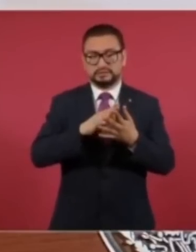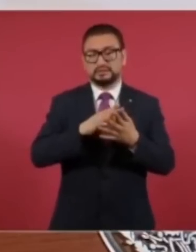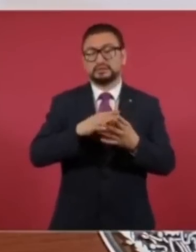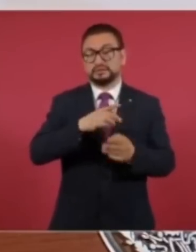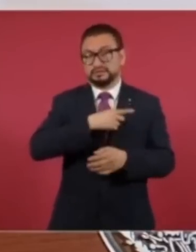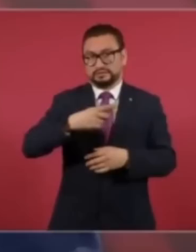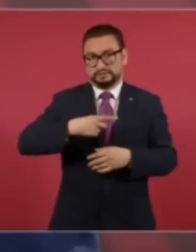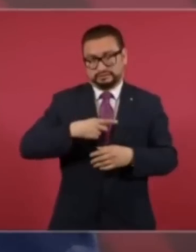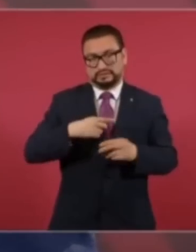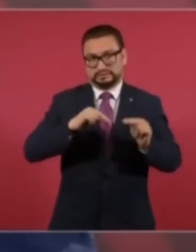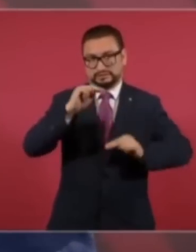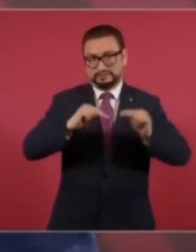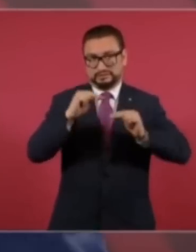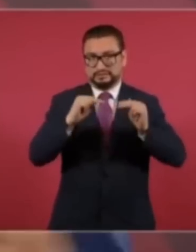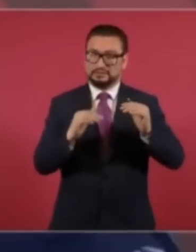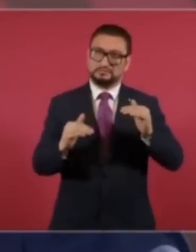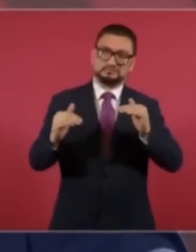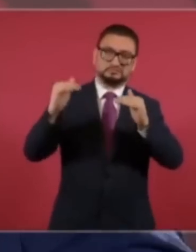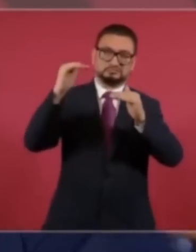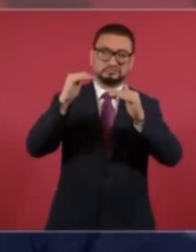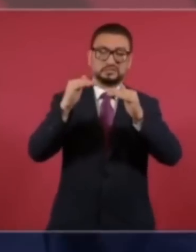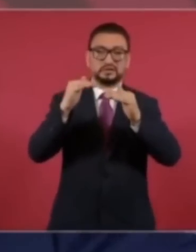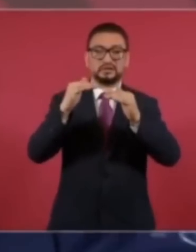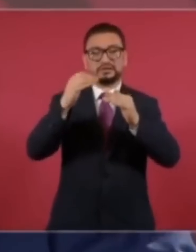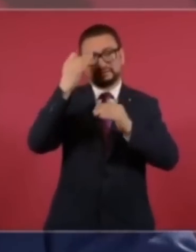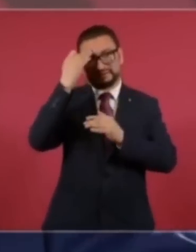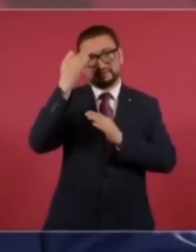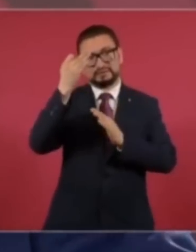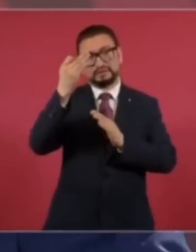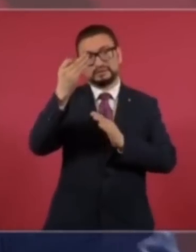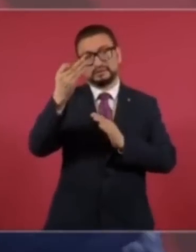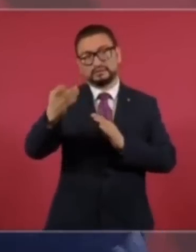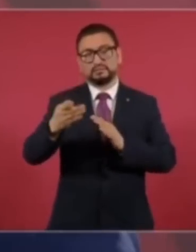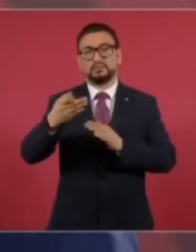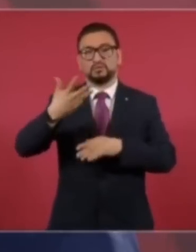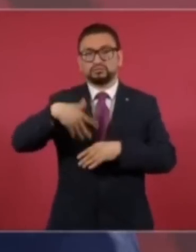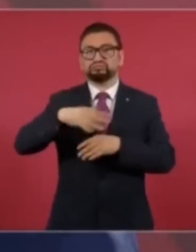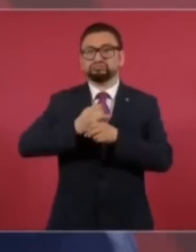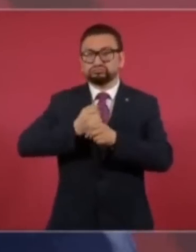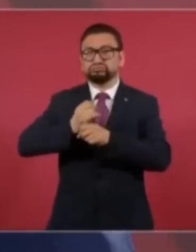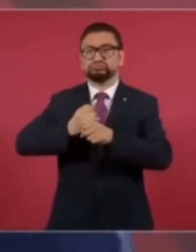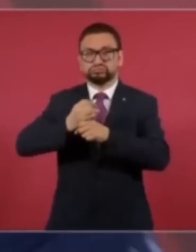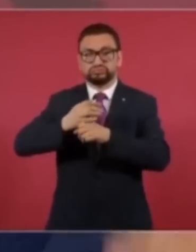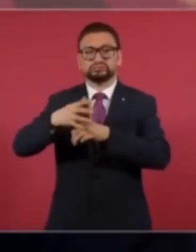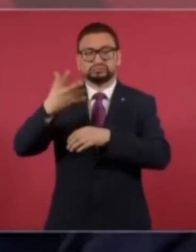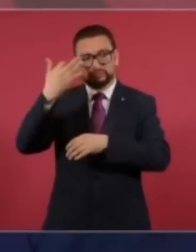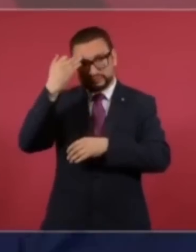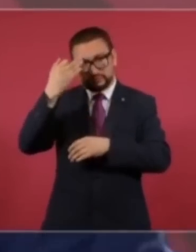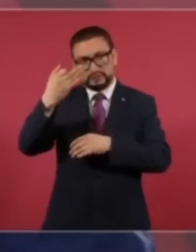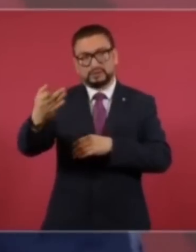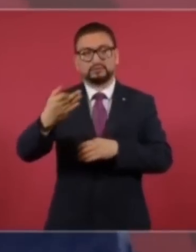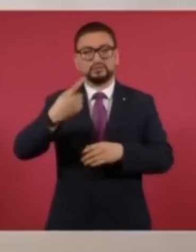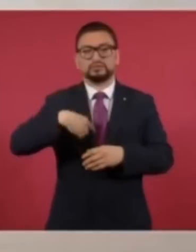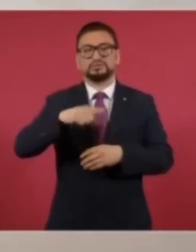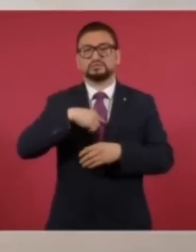abajo, pues nos iba a llevar muchísimo tiempo y no íbamos a